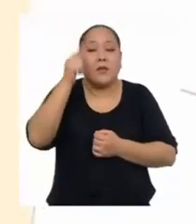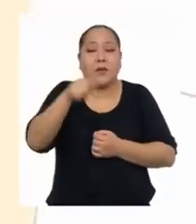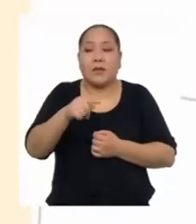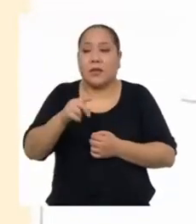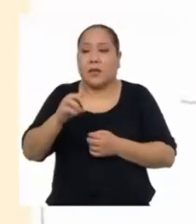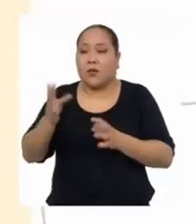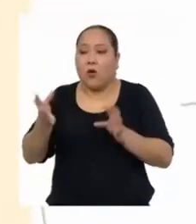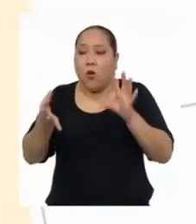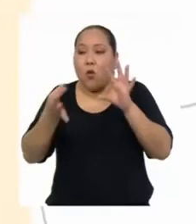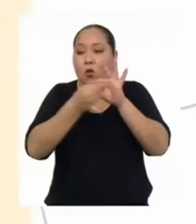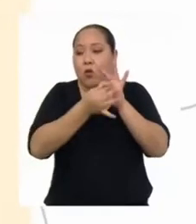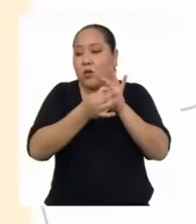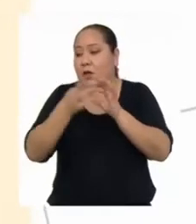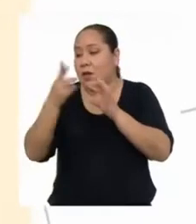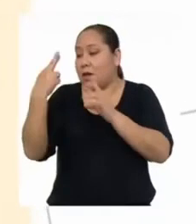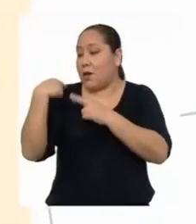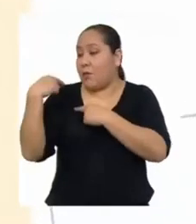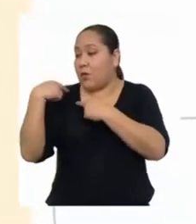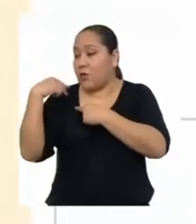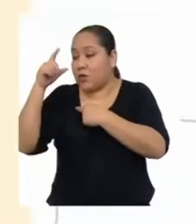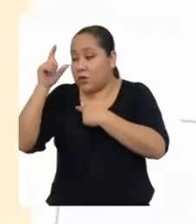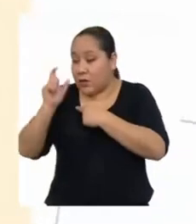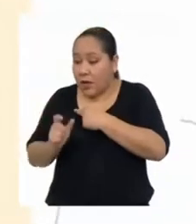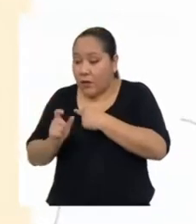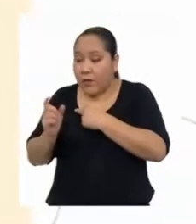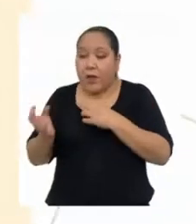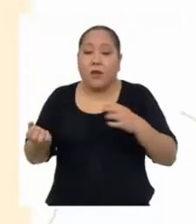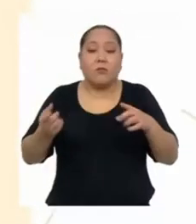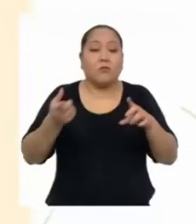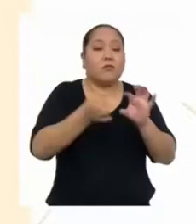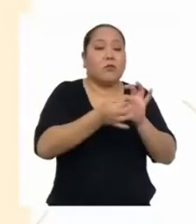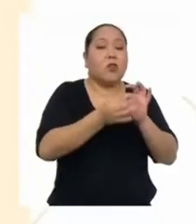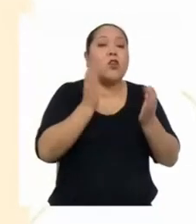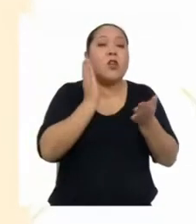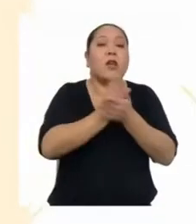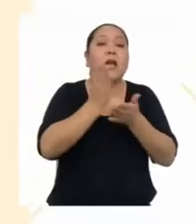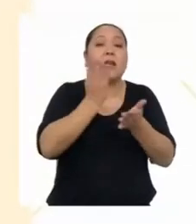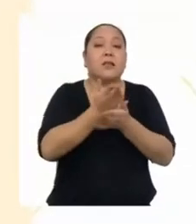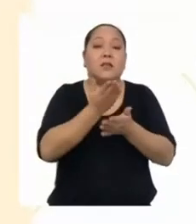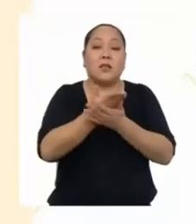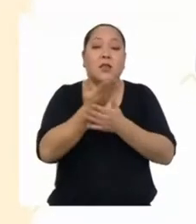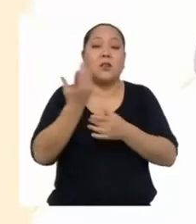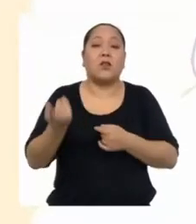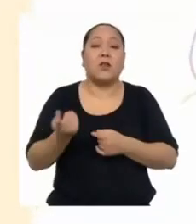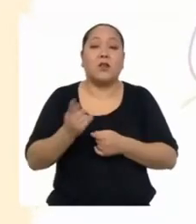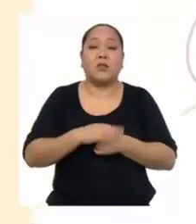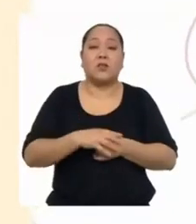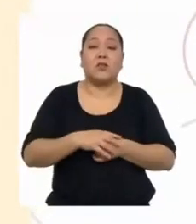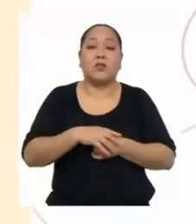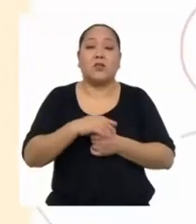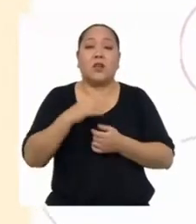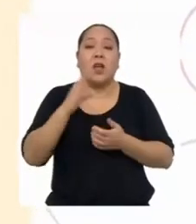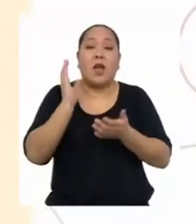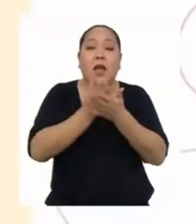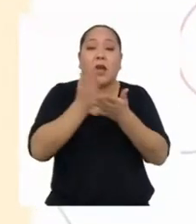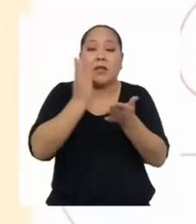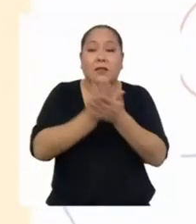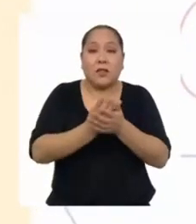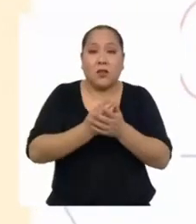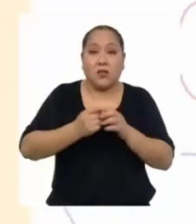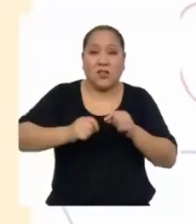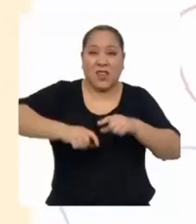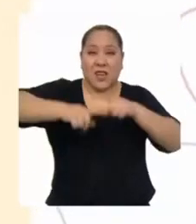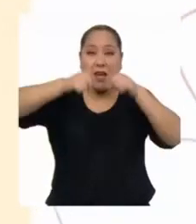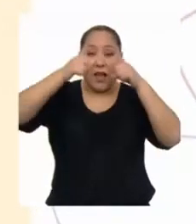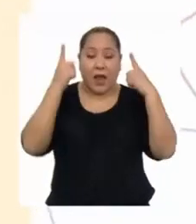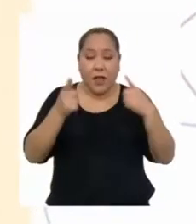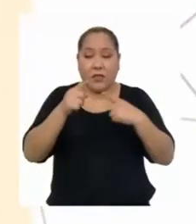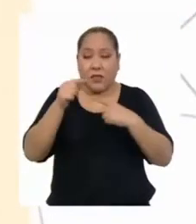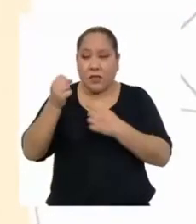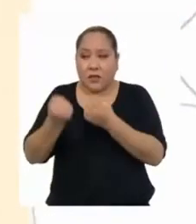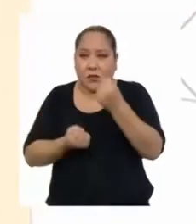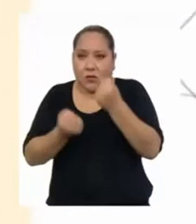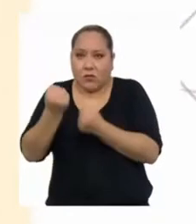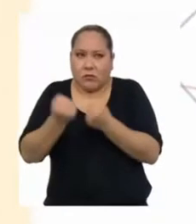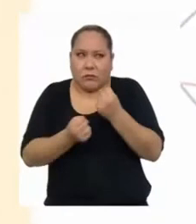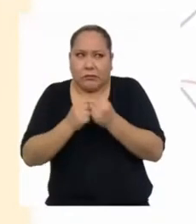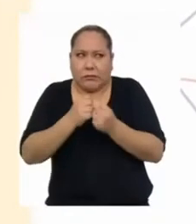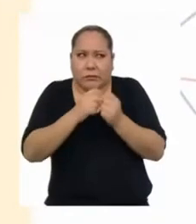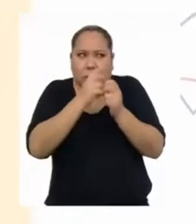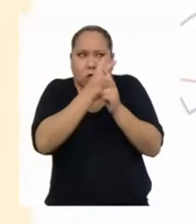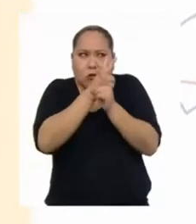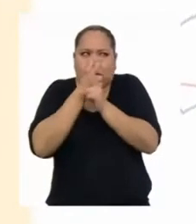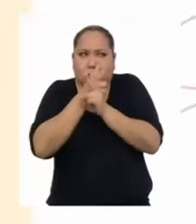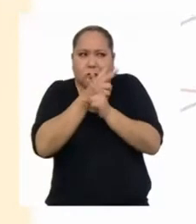penas correspondientes. Al existir severas medidas, los conductores tendrían mayor cuidado en el respeto de las normas de